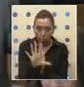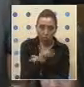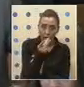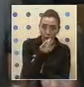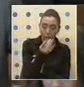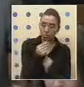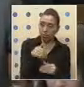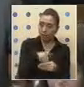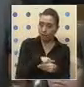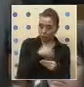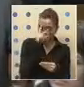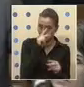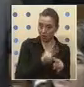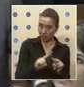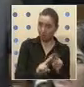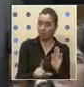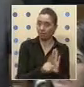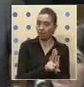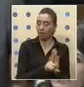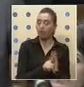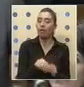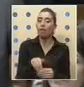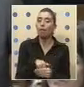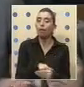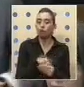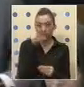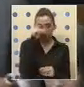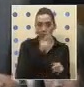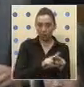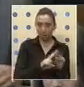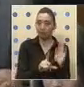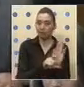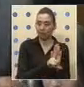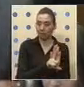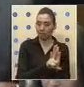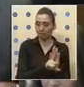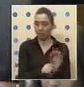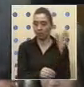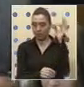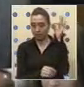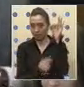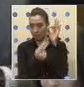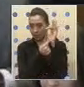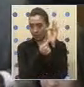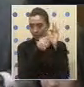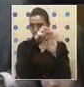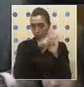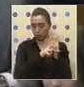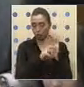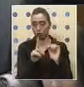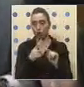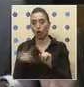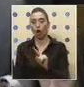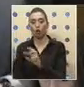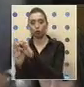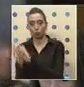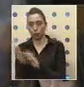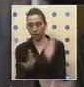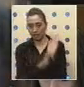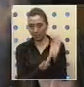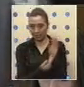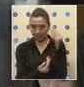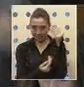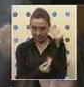uno vota la idea de legislar, vota la idea de legislar este proyecto y no otro, este.